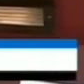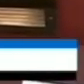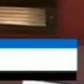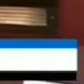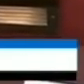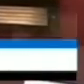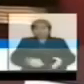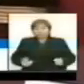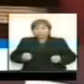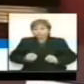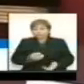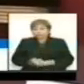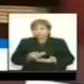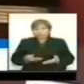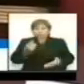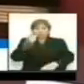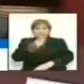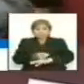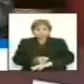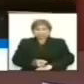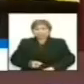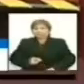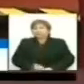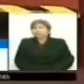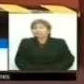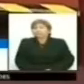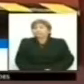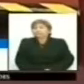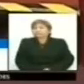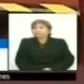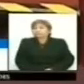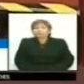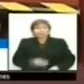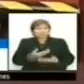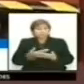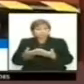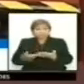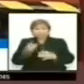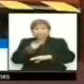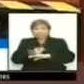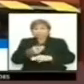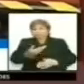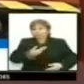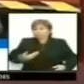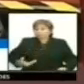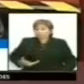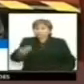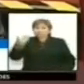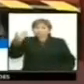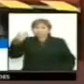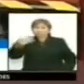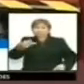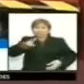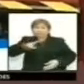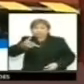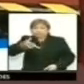cuando han habido las interpelaciones, y ya se ha demostrado acá que las interpelaciones de los gobiernos anteriores han sido pues el